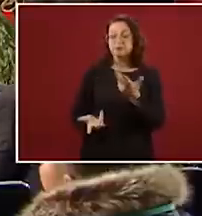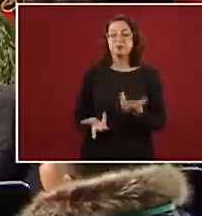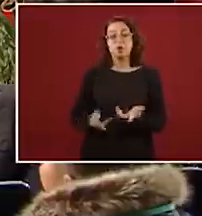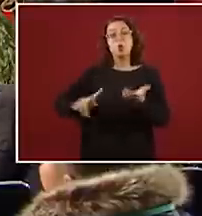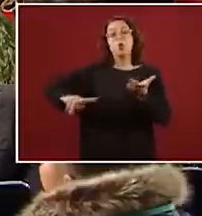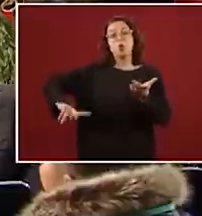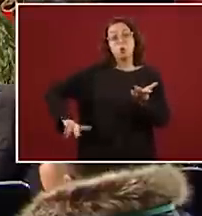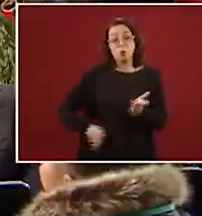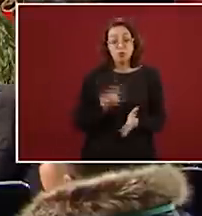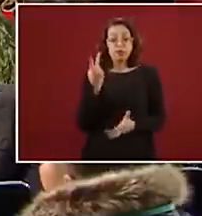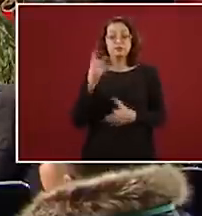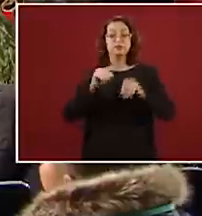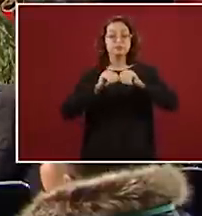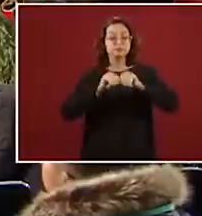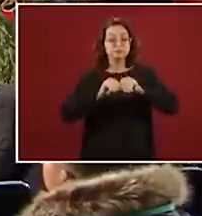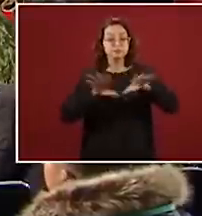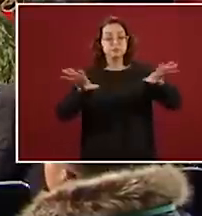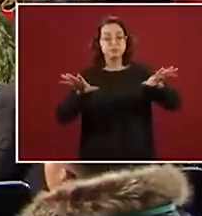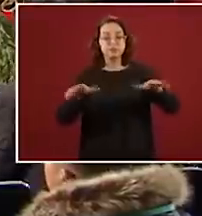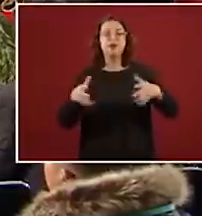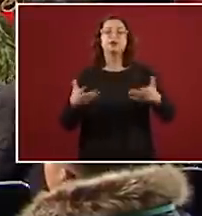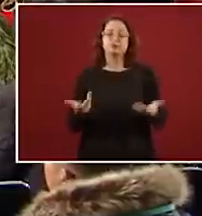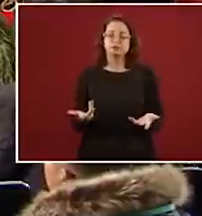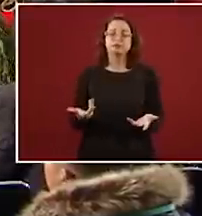y además yo no puedo estar